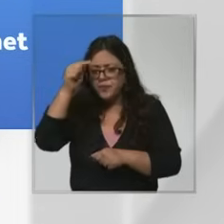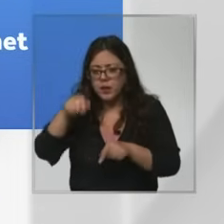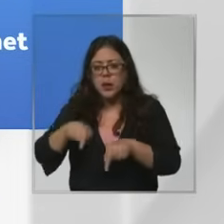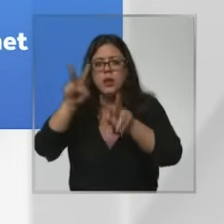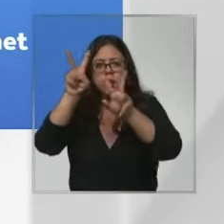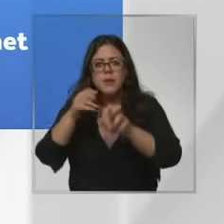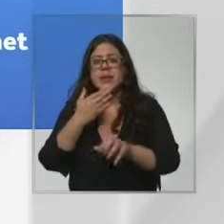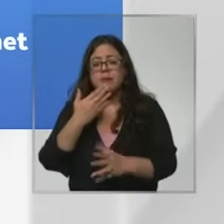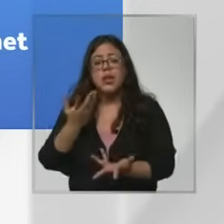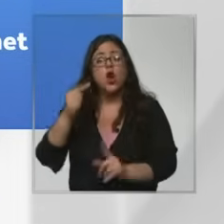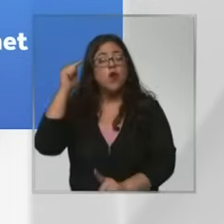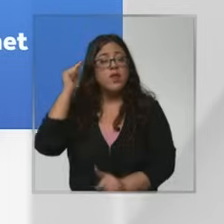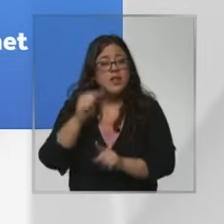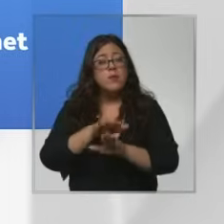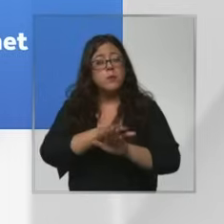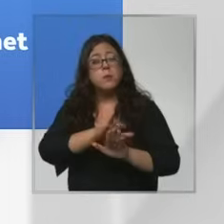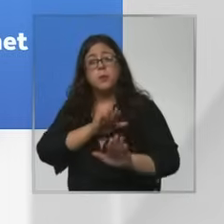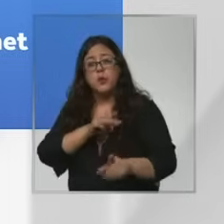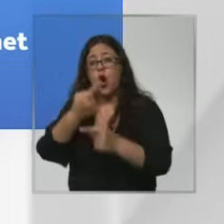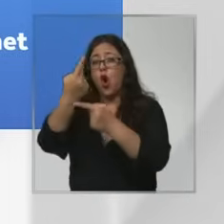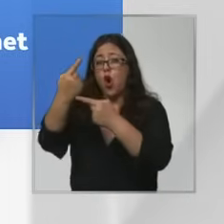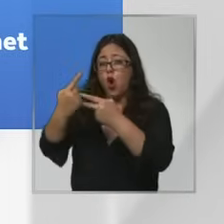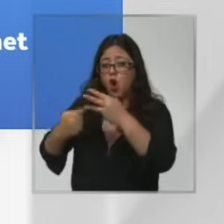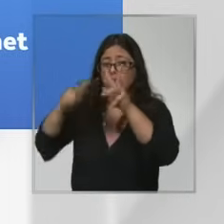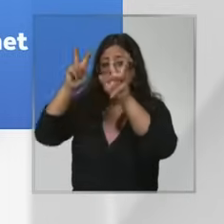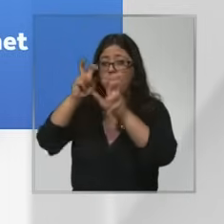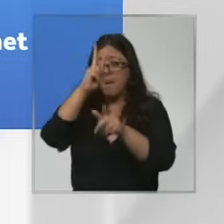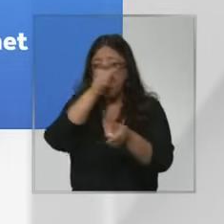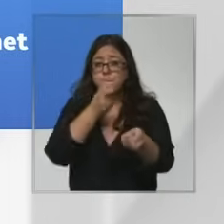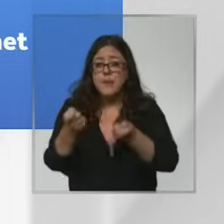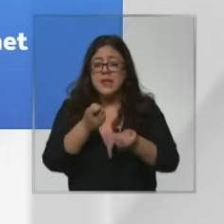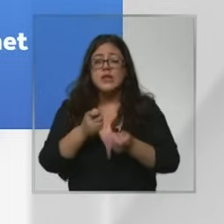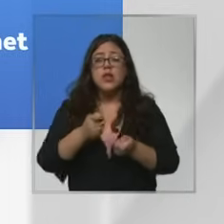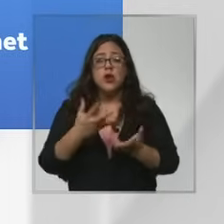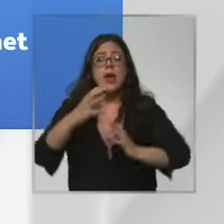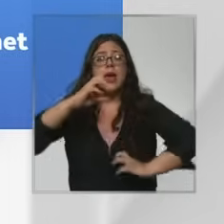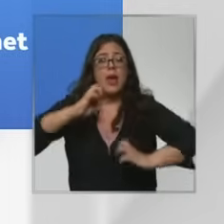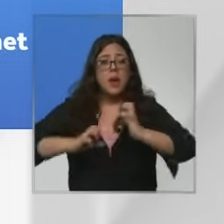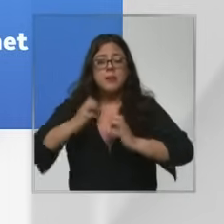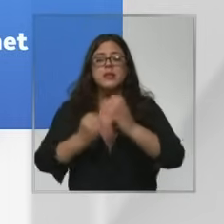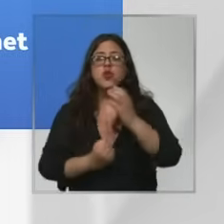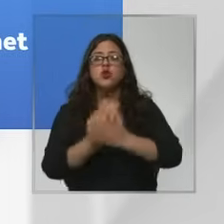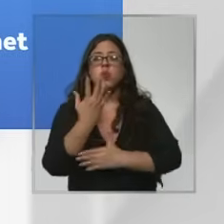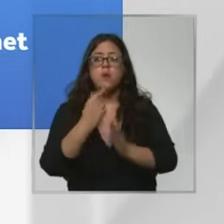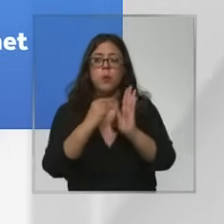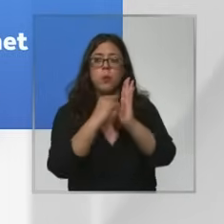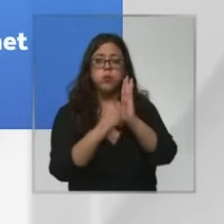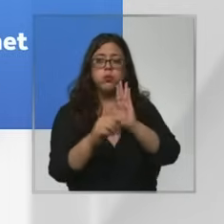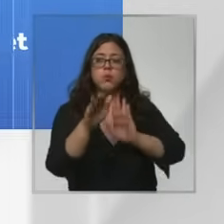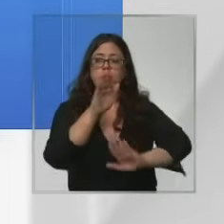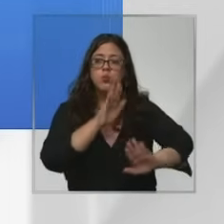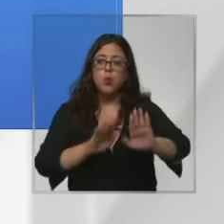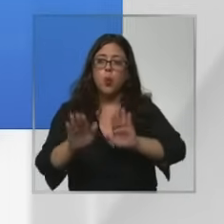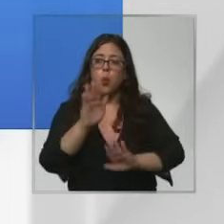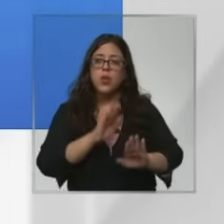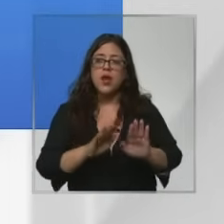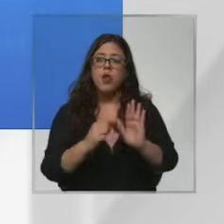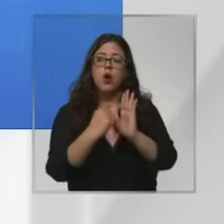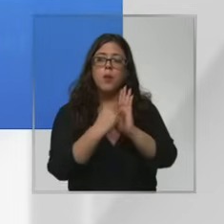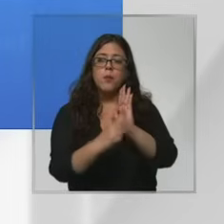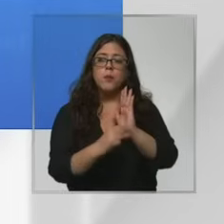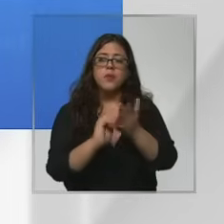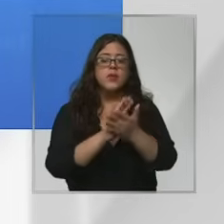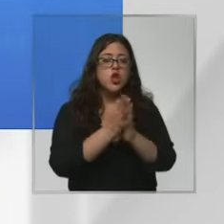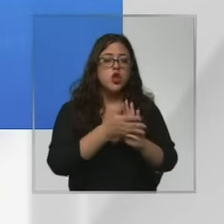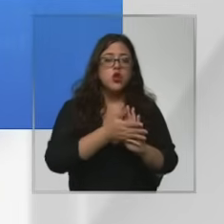caso y con el objeto de prevenir la ocurrencia de otros casos similares, Gourmet introdujo una nueva leyenda de precaución en el etiquetado de